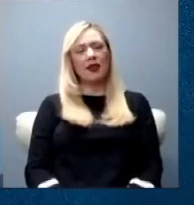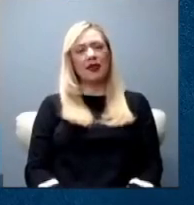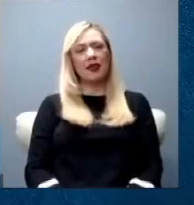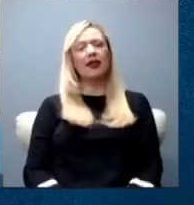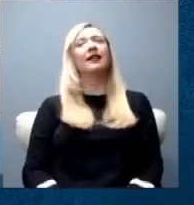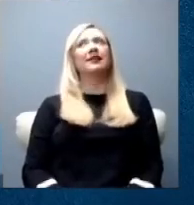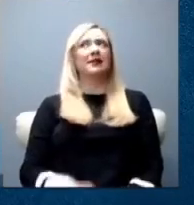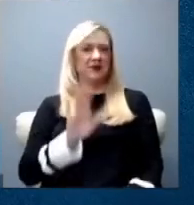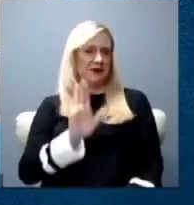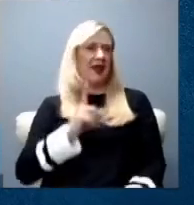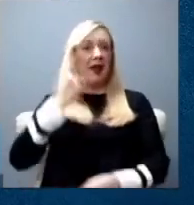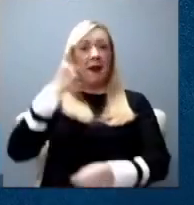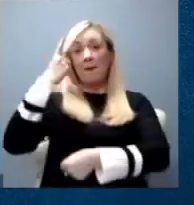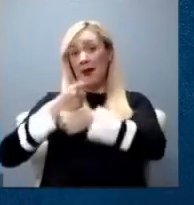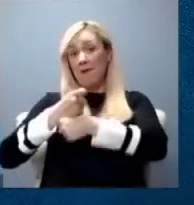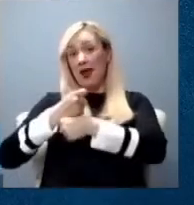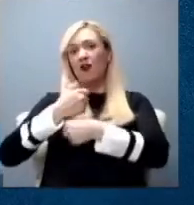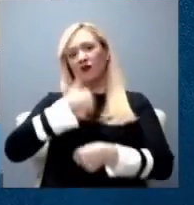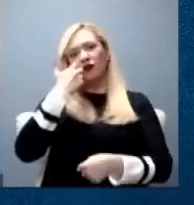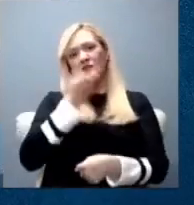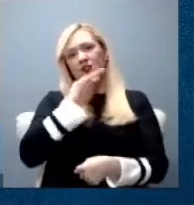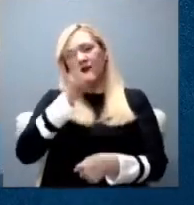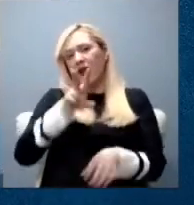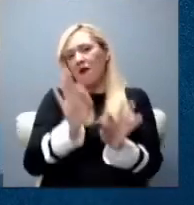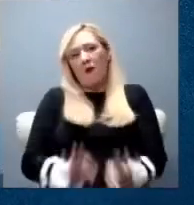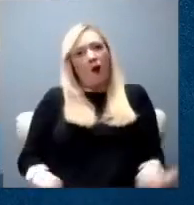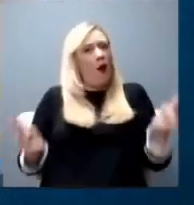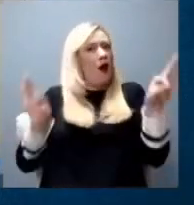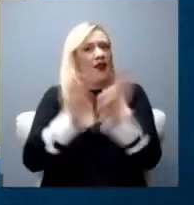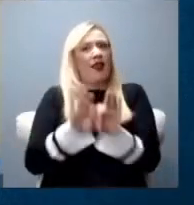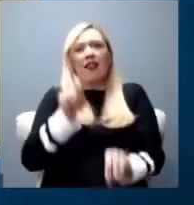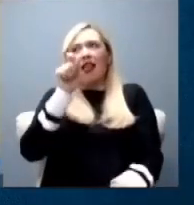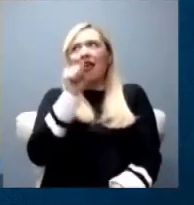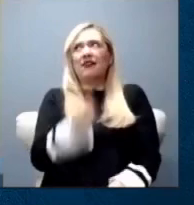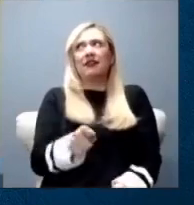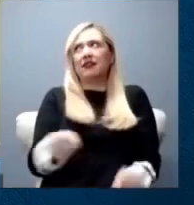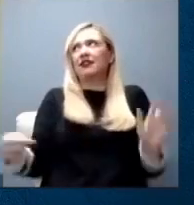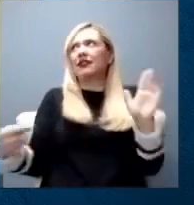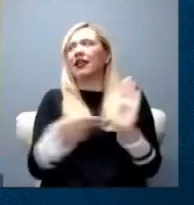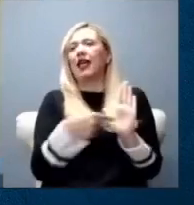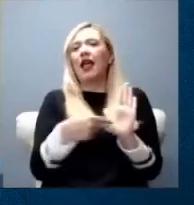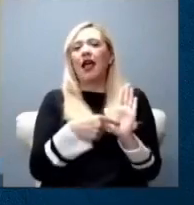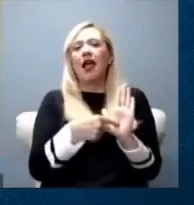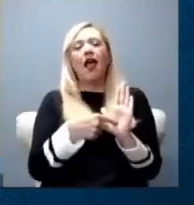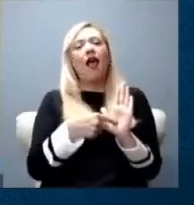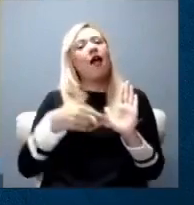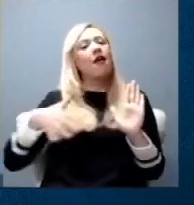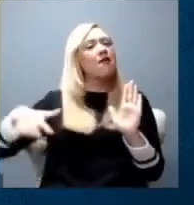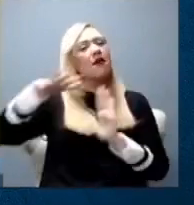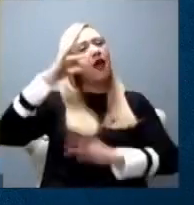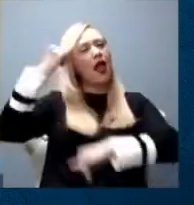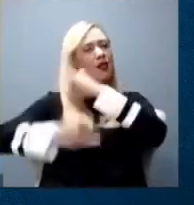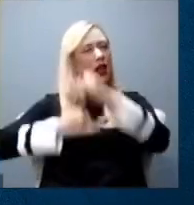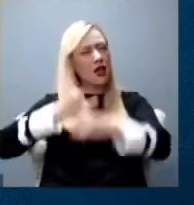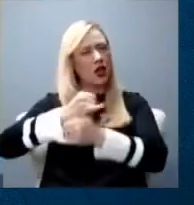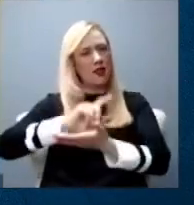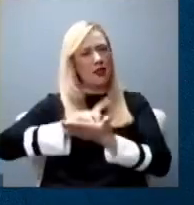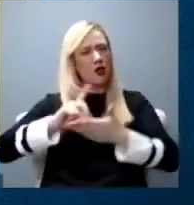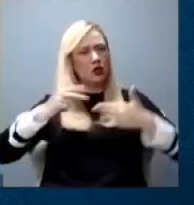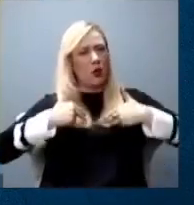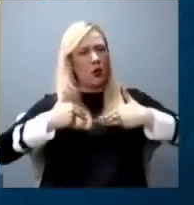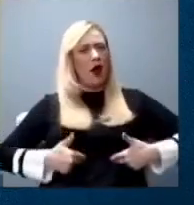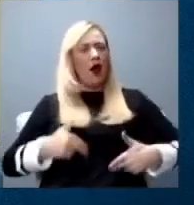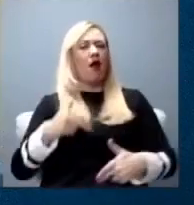Bueno, en primer lugar, creo que es importante señalar, digamos, que los sistemas internacionales de derechos humanos